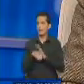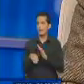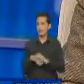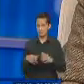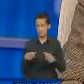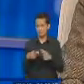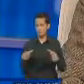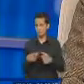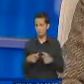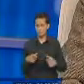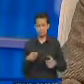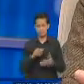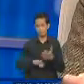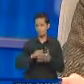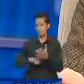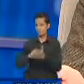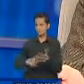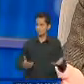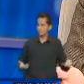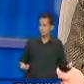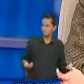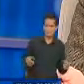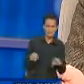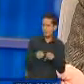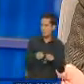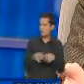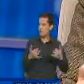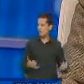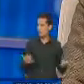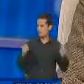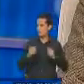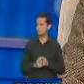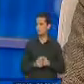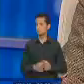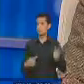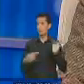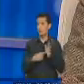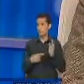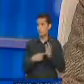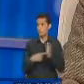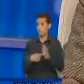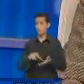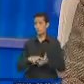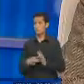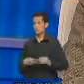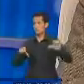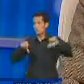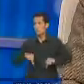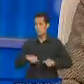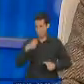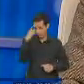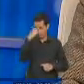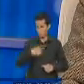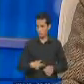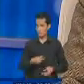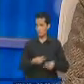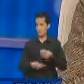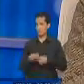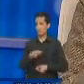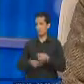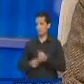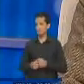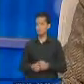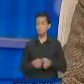época. Entonces, en esas condiciones parecidas estamos en la actualidad. Las salvaguardias afectan sobre todo a los comerciantes.